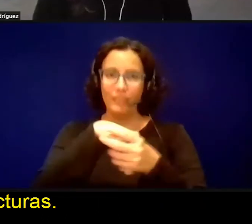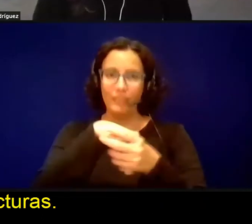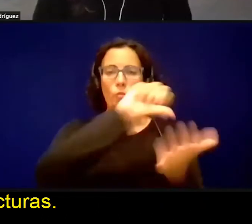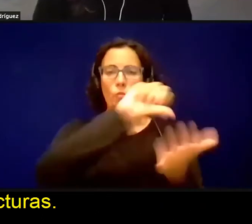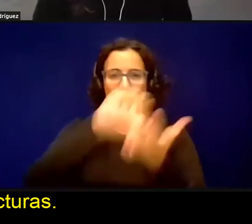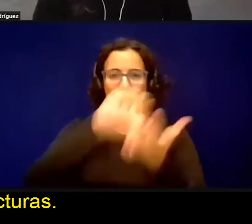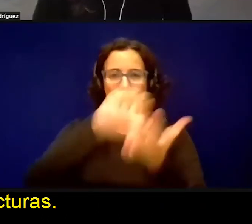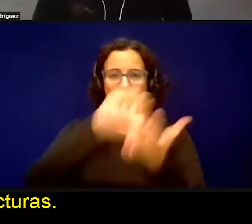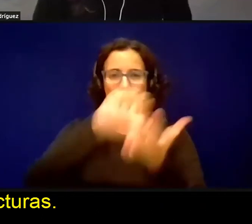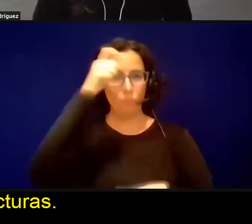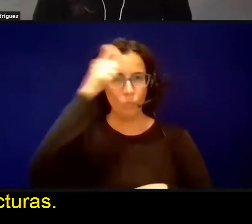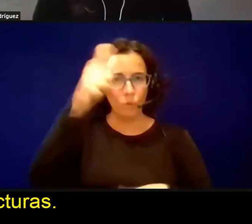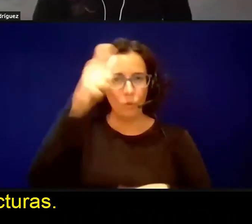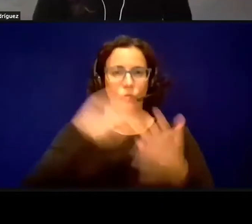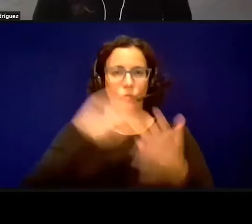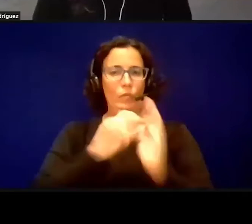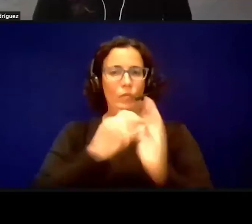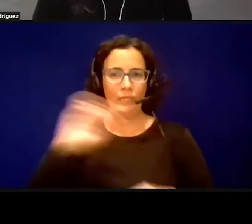¿no?